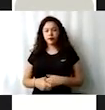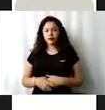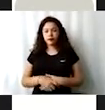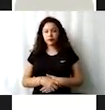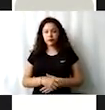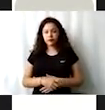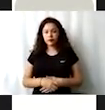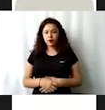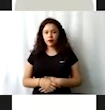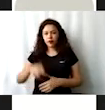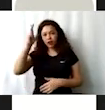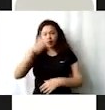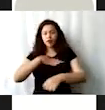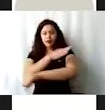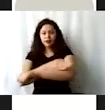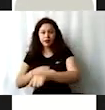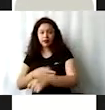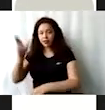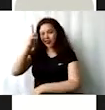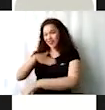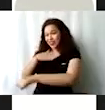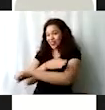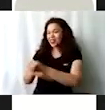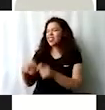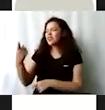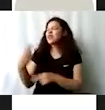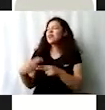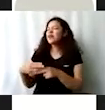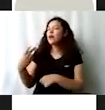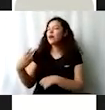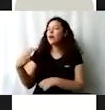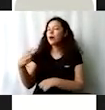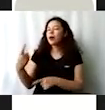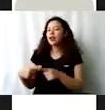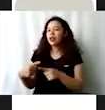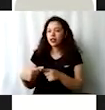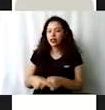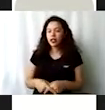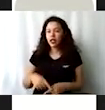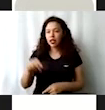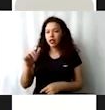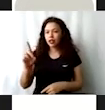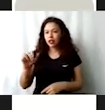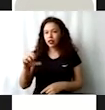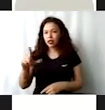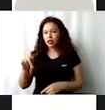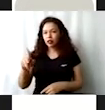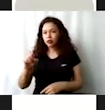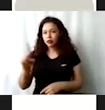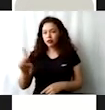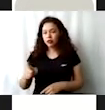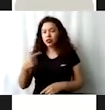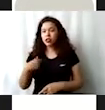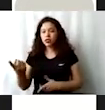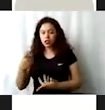Hola, buenas tardes. Hola, buenas tardes. ¿Quién eres? Soy Adriana López y trabajo en el